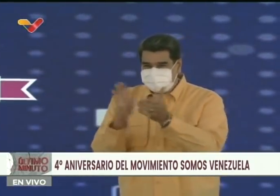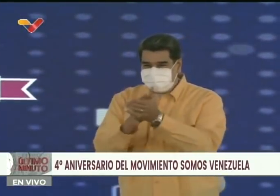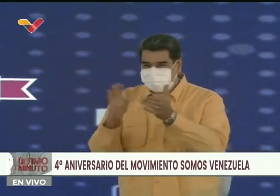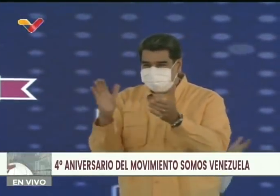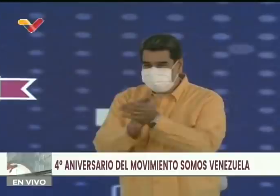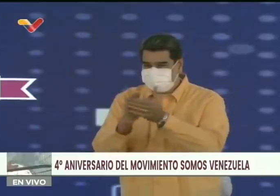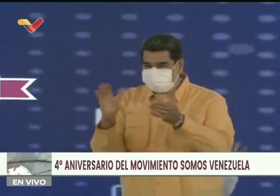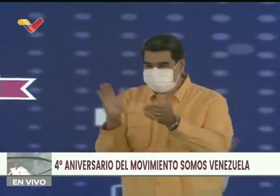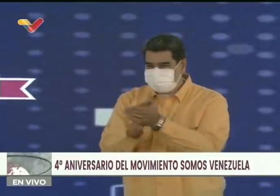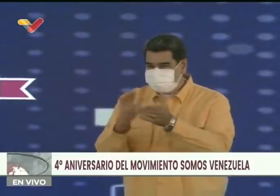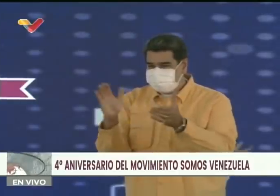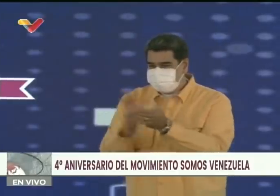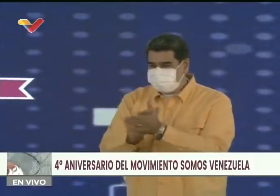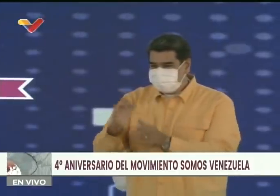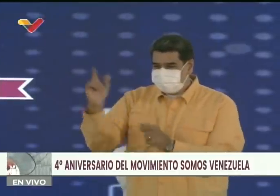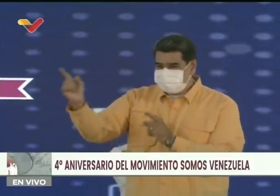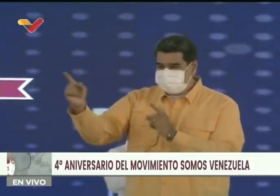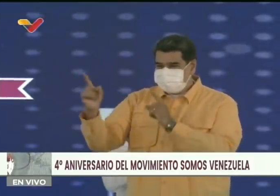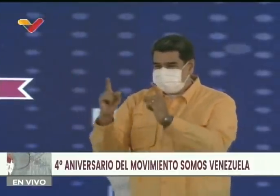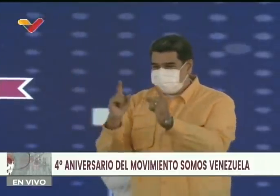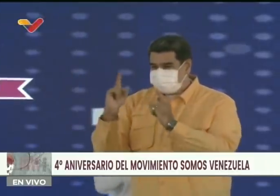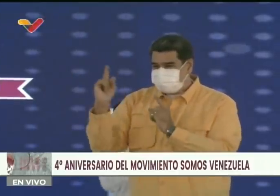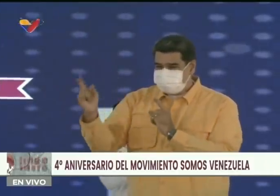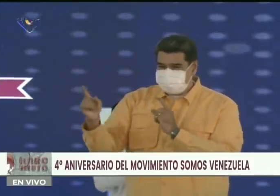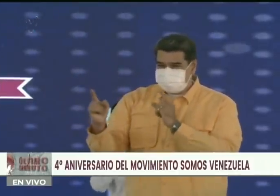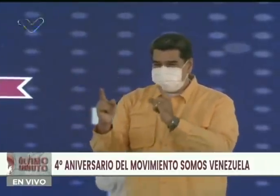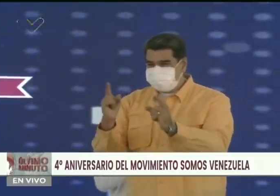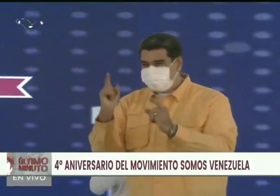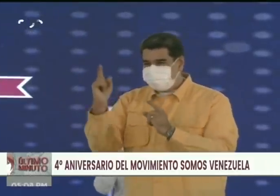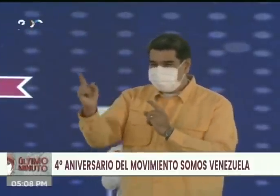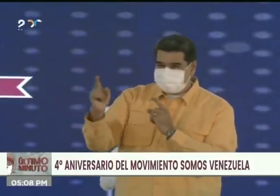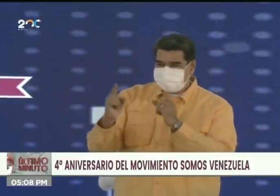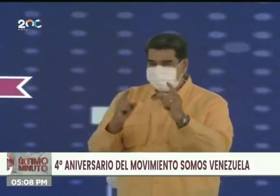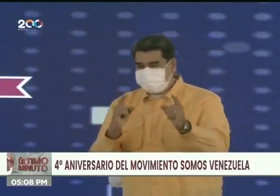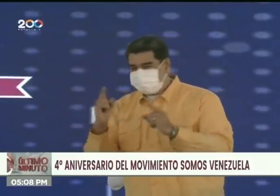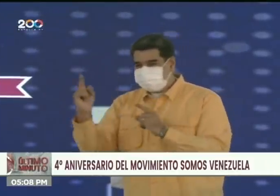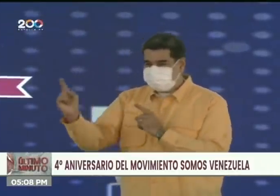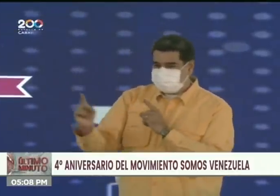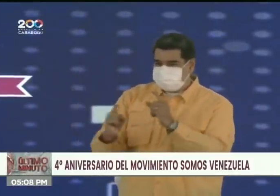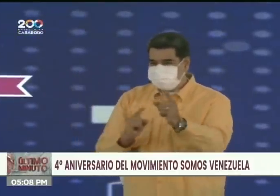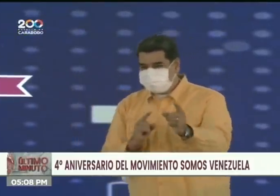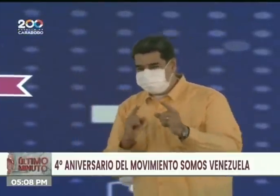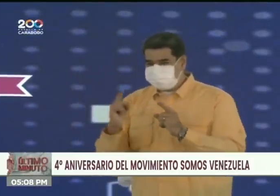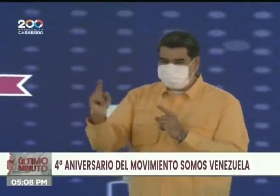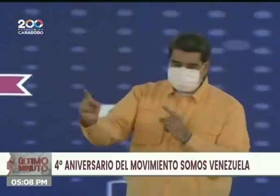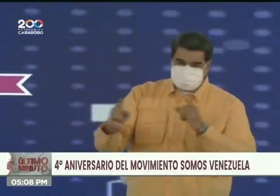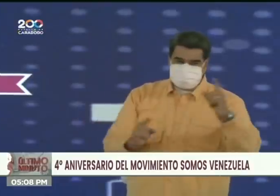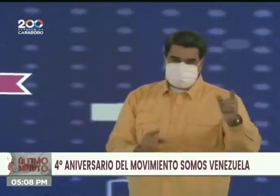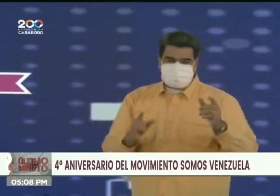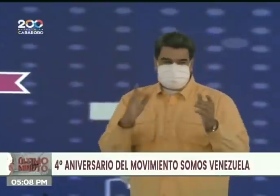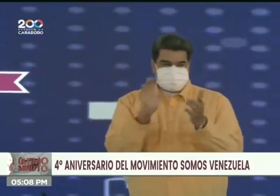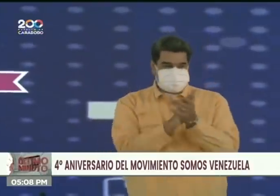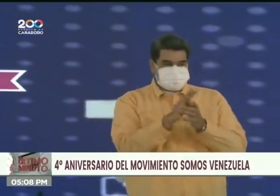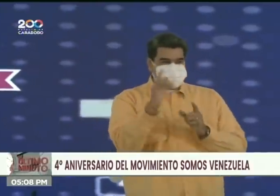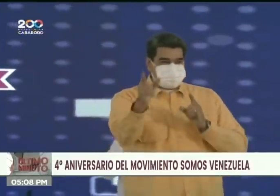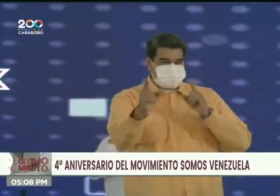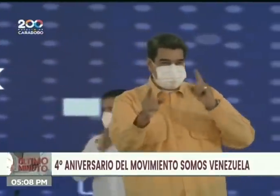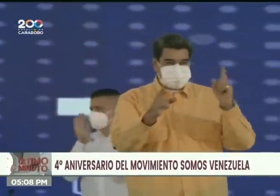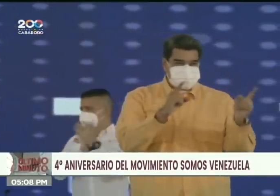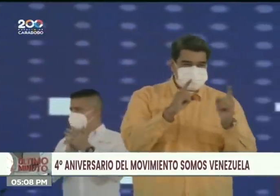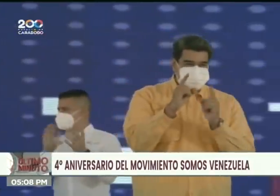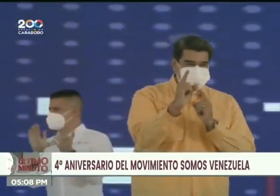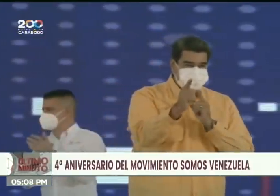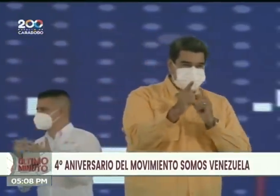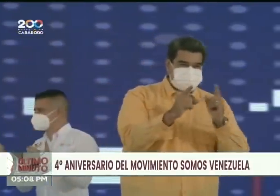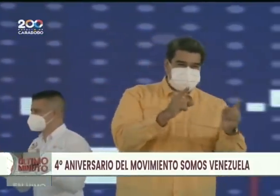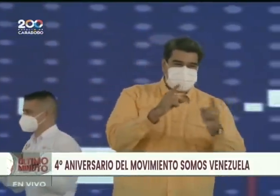derechos fundamentales y en la ofensiva al bloqueo imperialista. Tarde de alegría que comparte el presidente de la República,